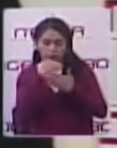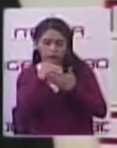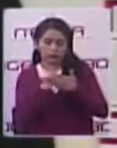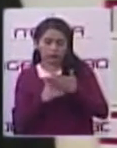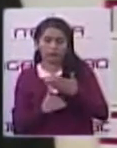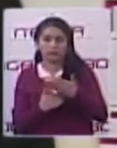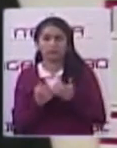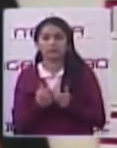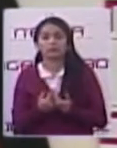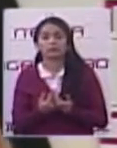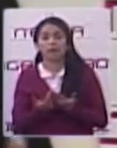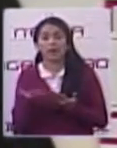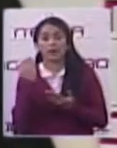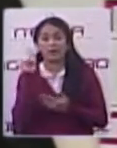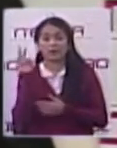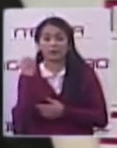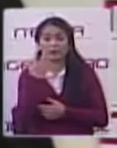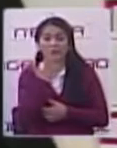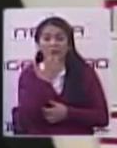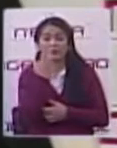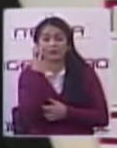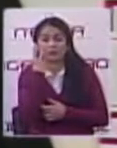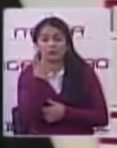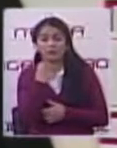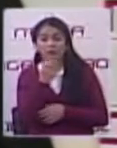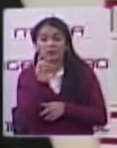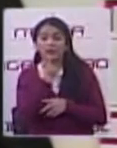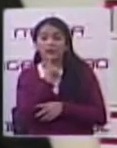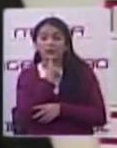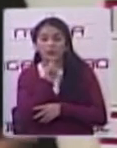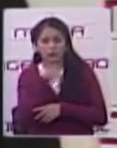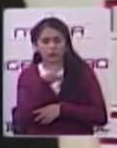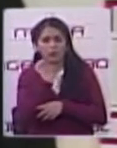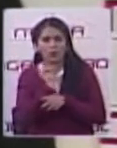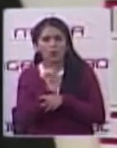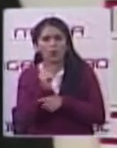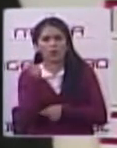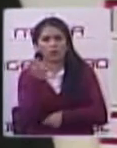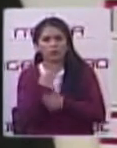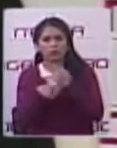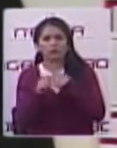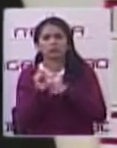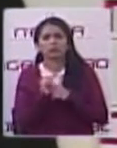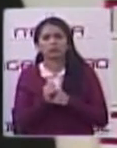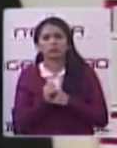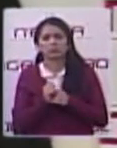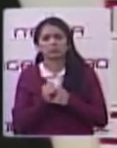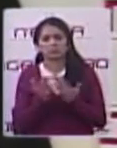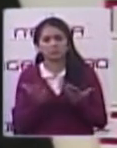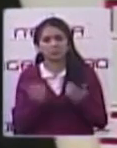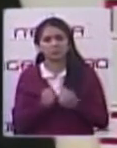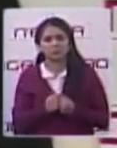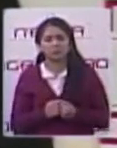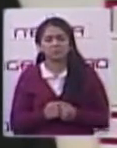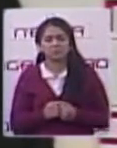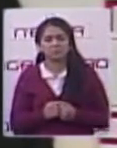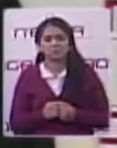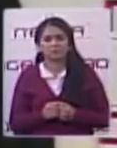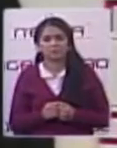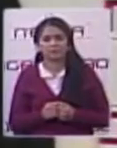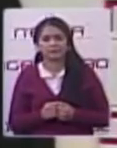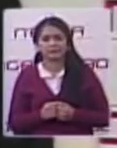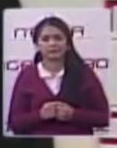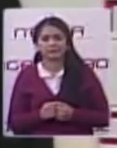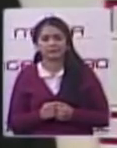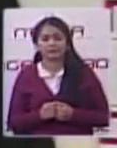el socio comercial número 35 de Ecuador y Ecuador número 39 de Estados Unidos, lo cual quiere decir que hay un